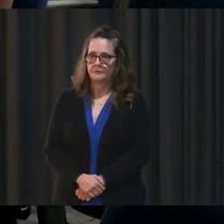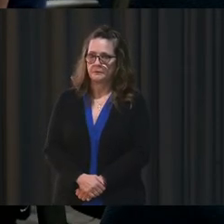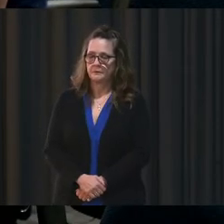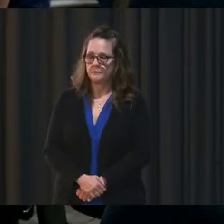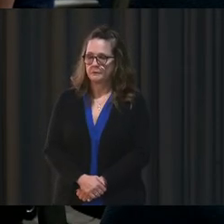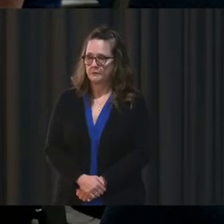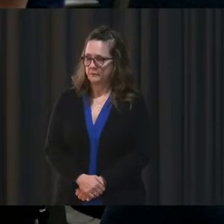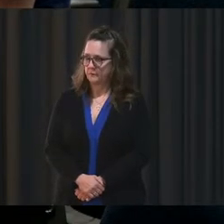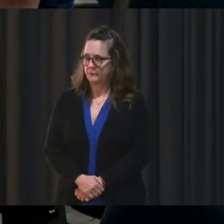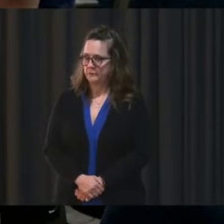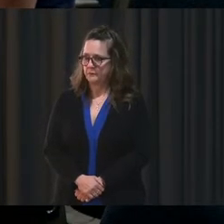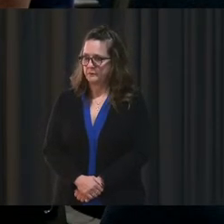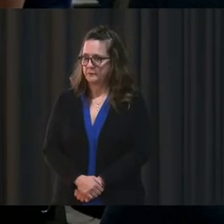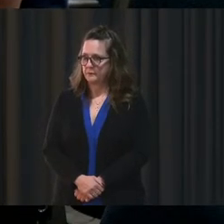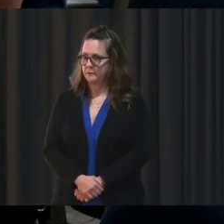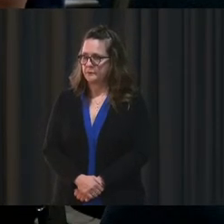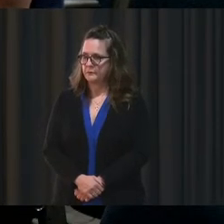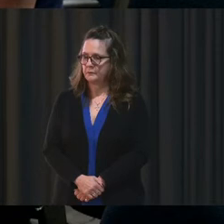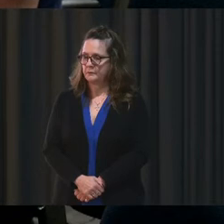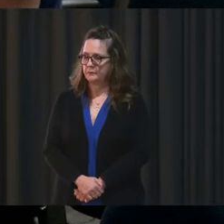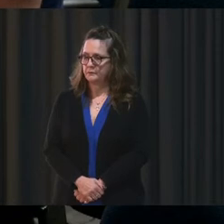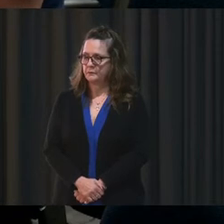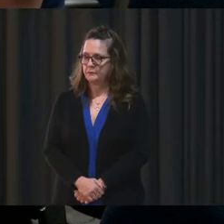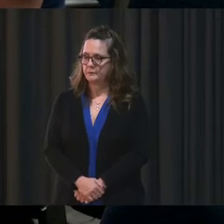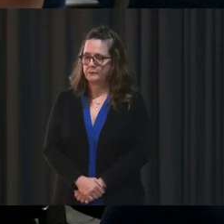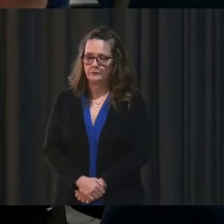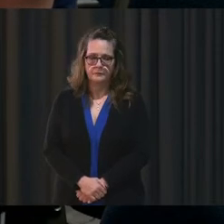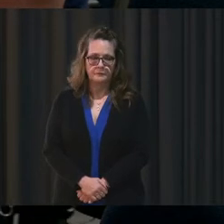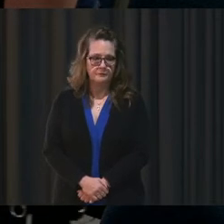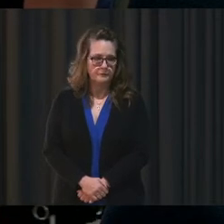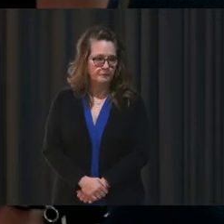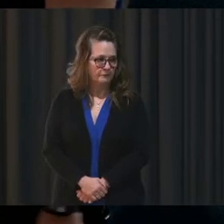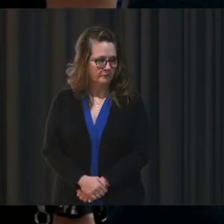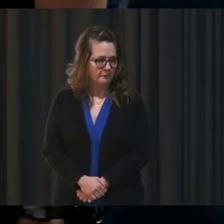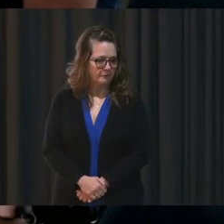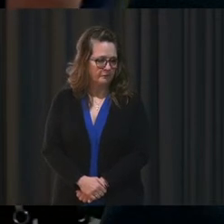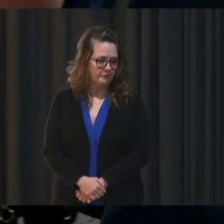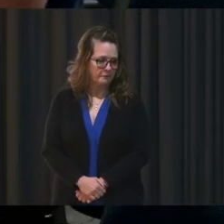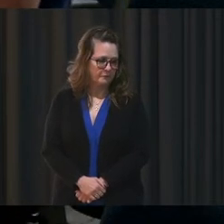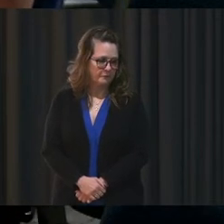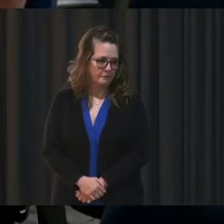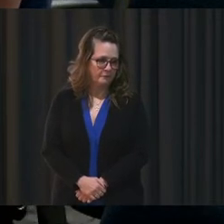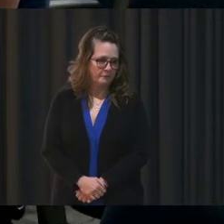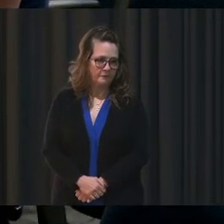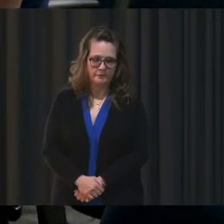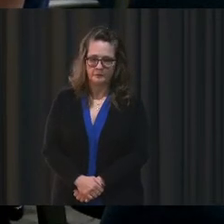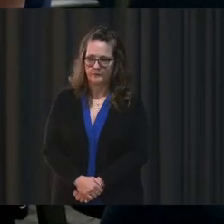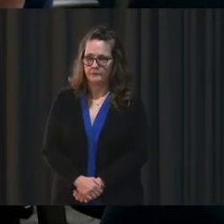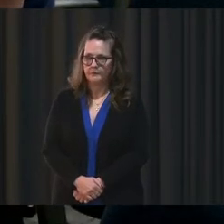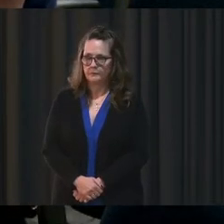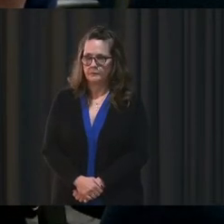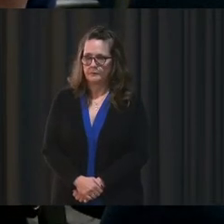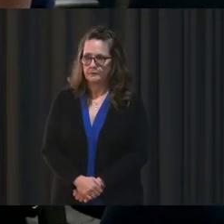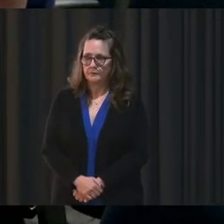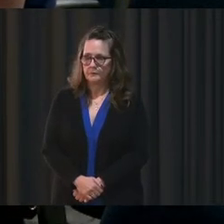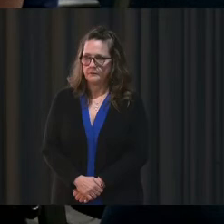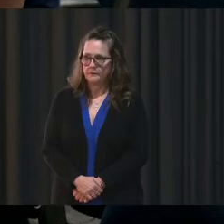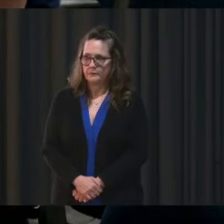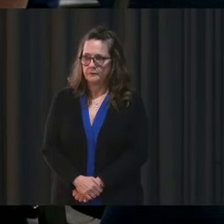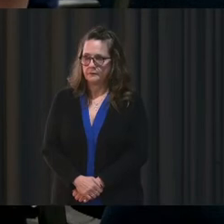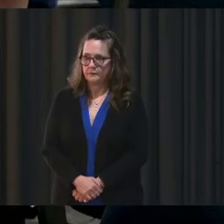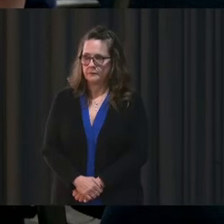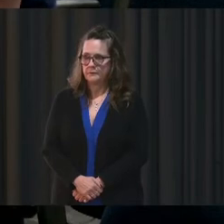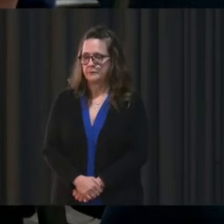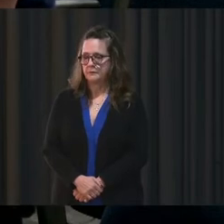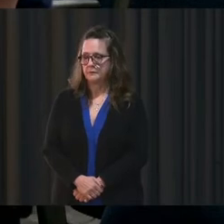yo vine, el policía dijo que porque me había llamado y yo le enseñé un video que